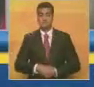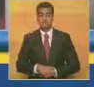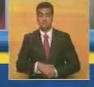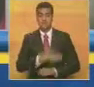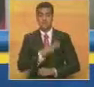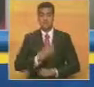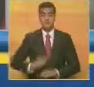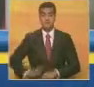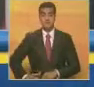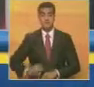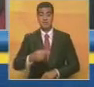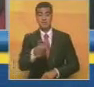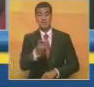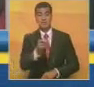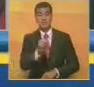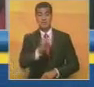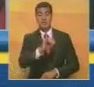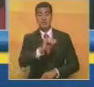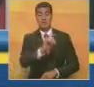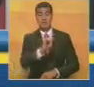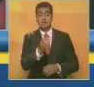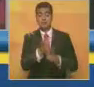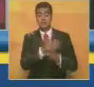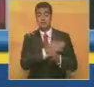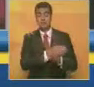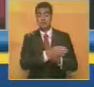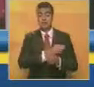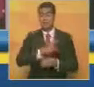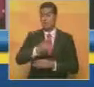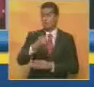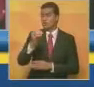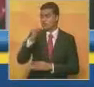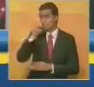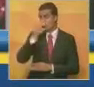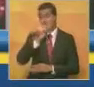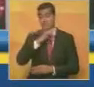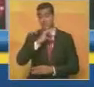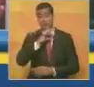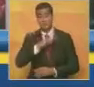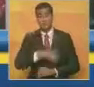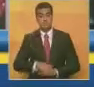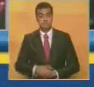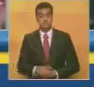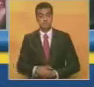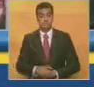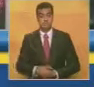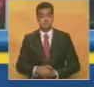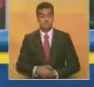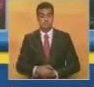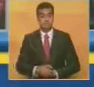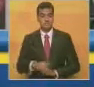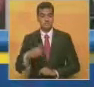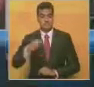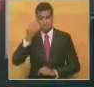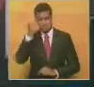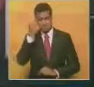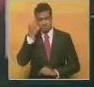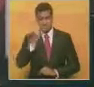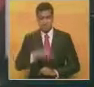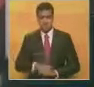de Haití. Pero detrás de ti hay 200 años de historia. Y tenemos conciencia de